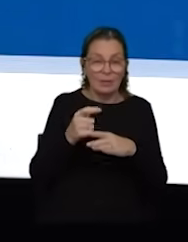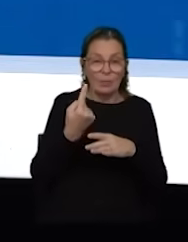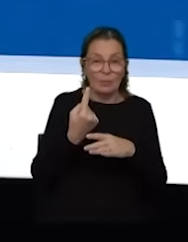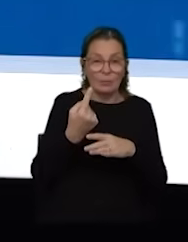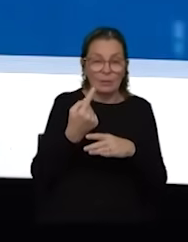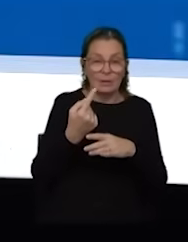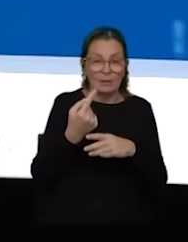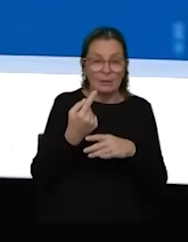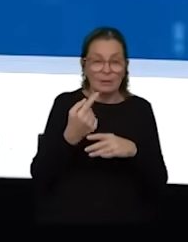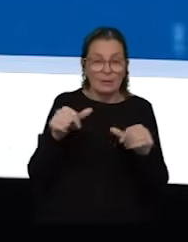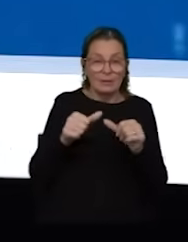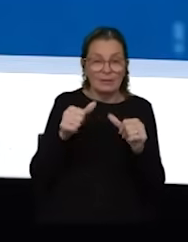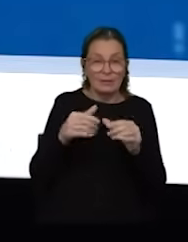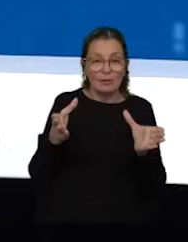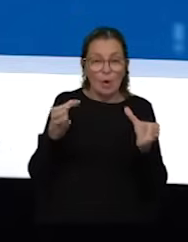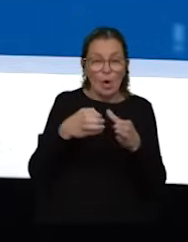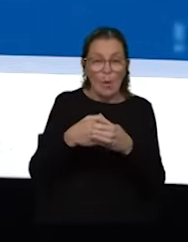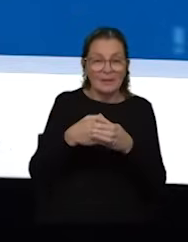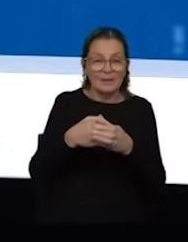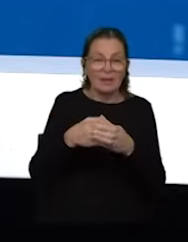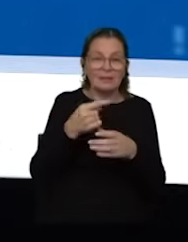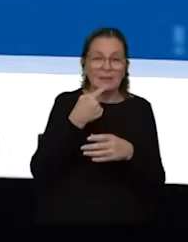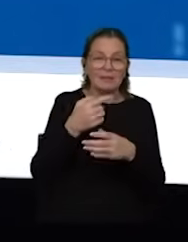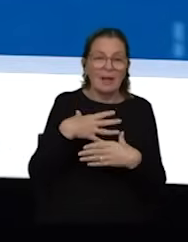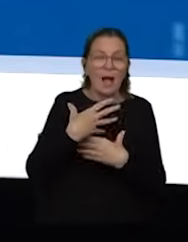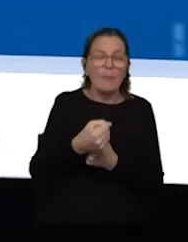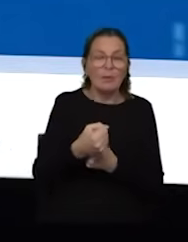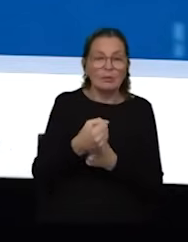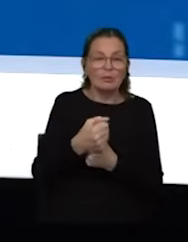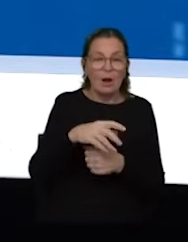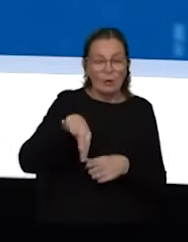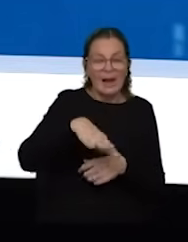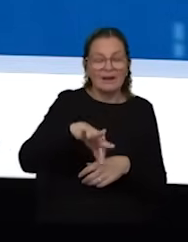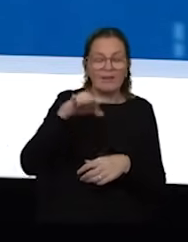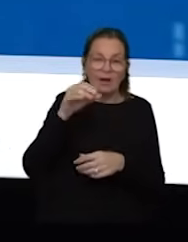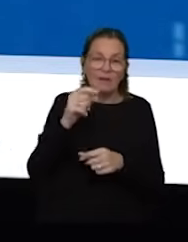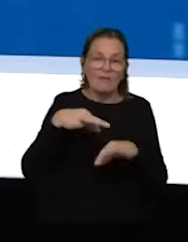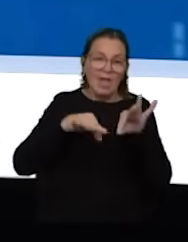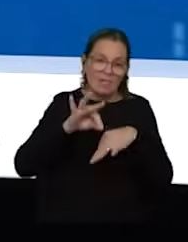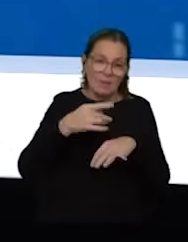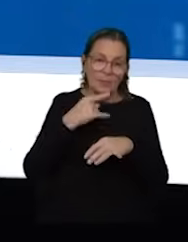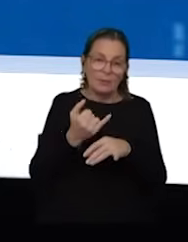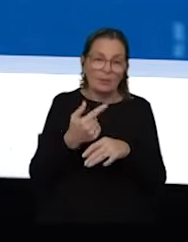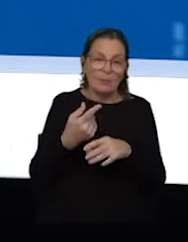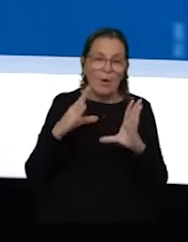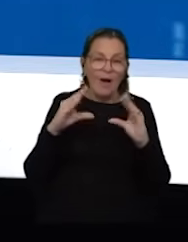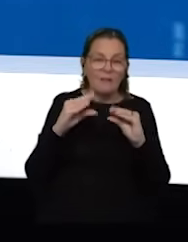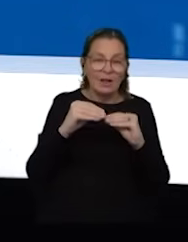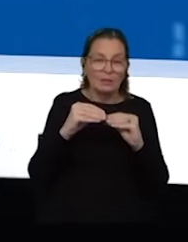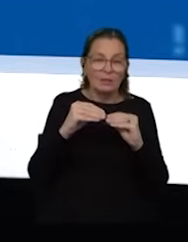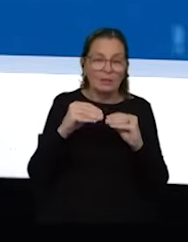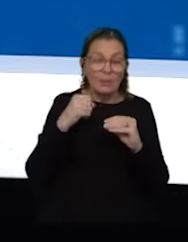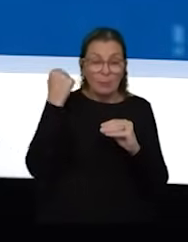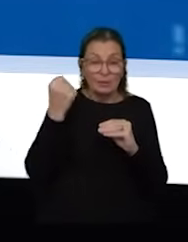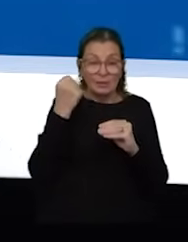una quermes que se hace en un comité de base y que se aporta o una rifa no en realidad de lo que estamos hablando acá esde que es